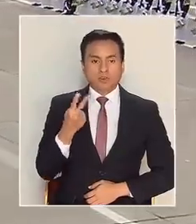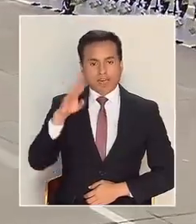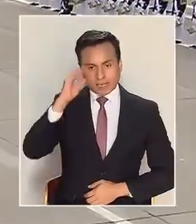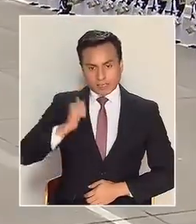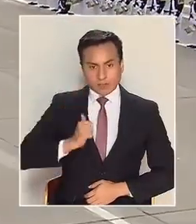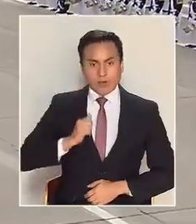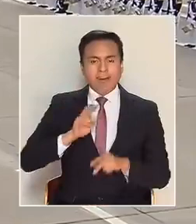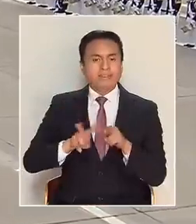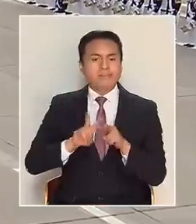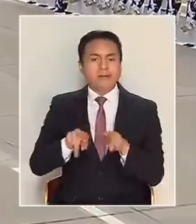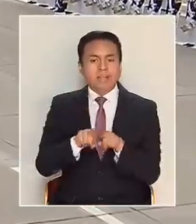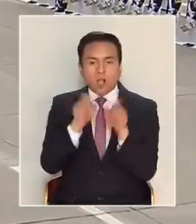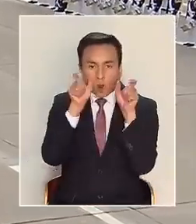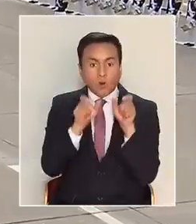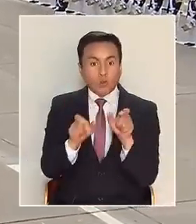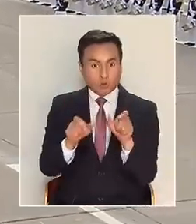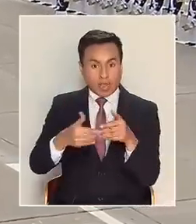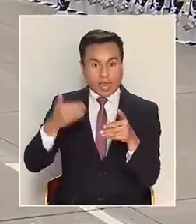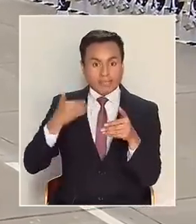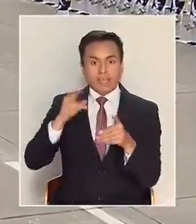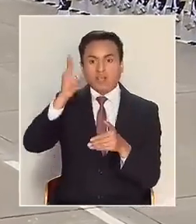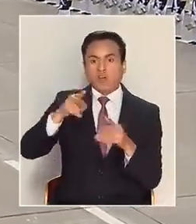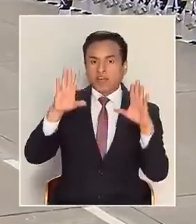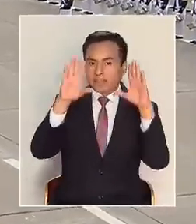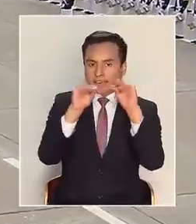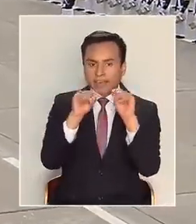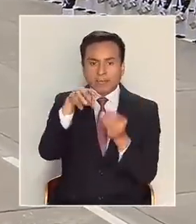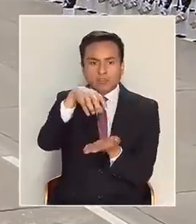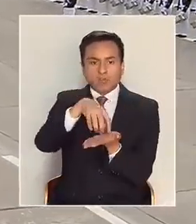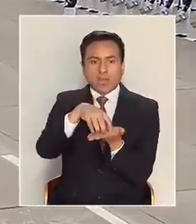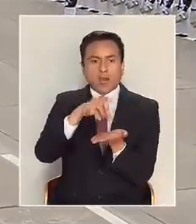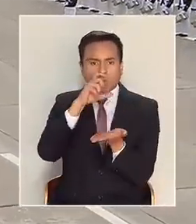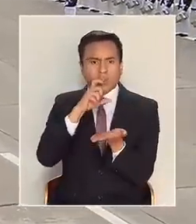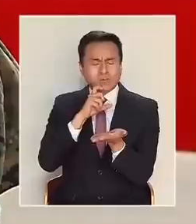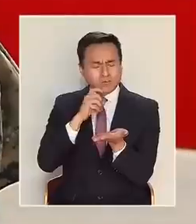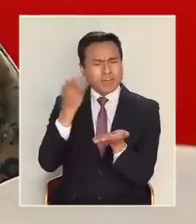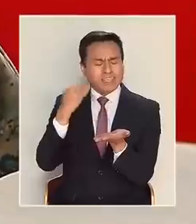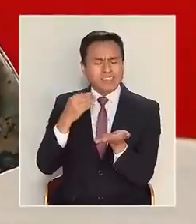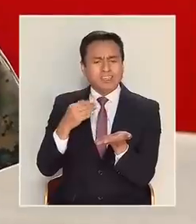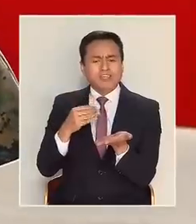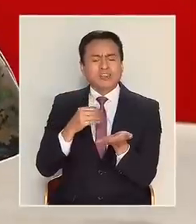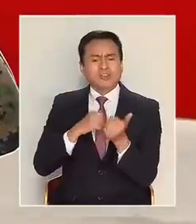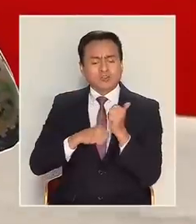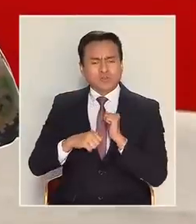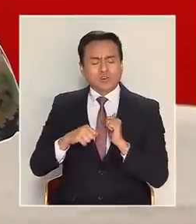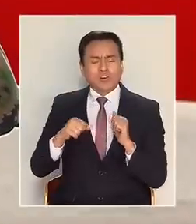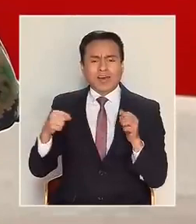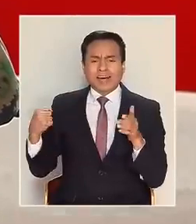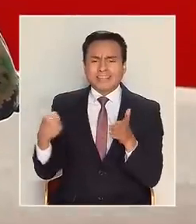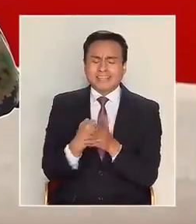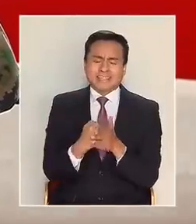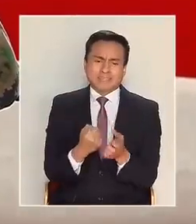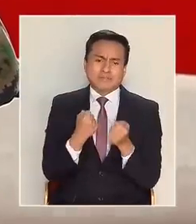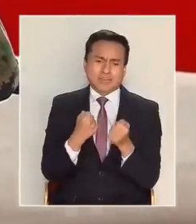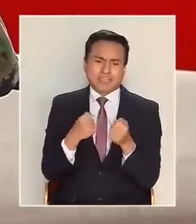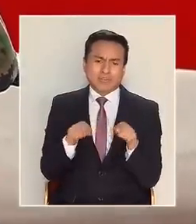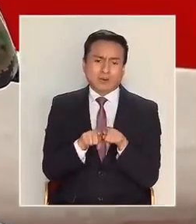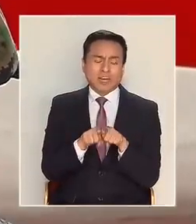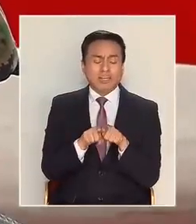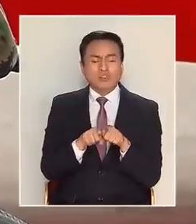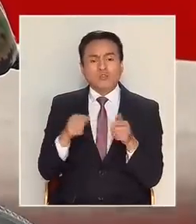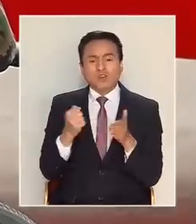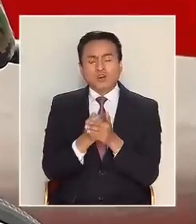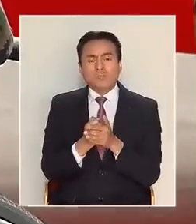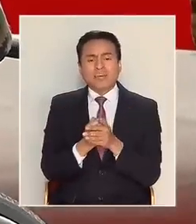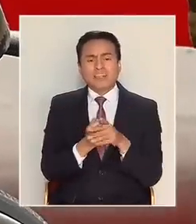mientras realizaba tareas de control de toque de queda en la ciudad de Curicó, sufrió un lamentable accidente que lo llevó a sufrir